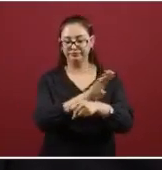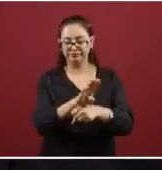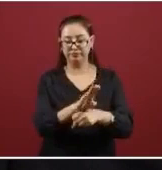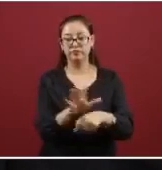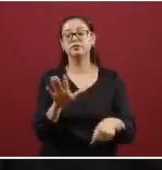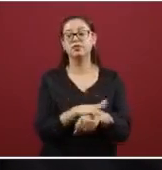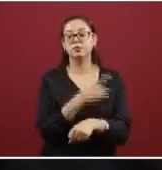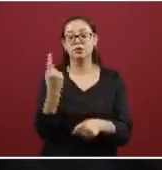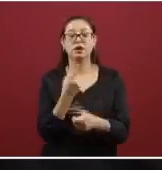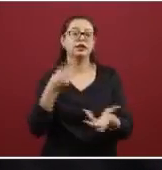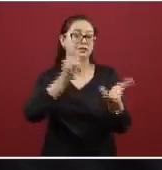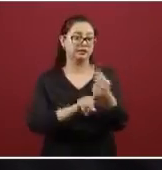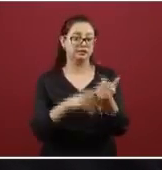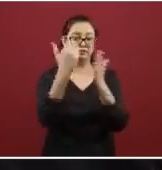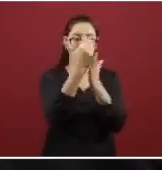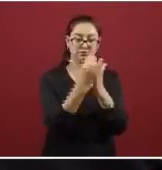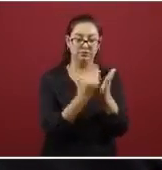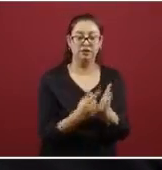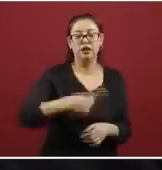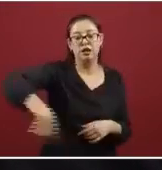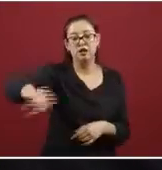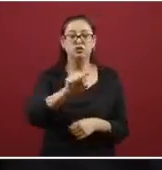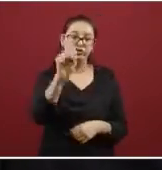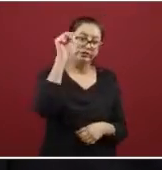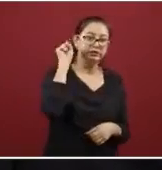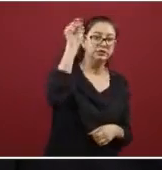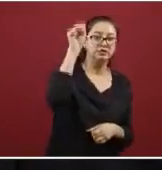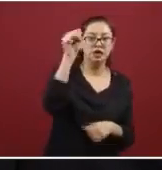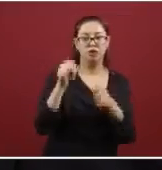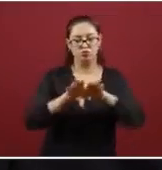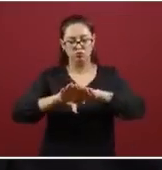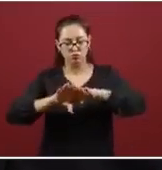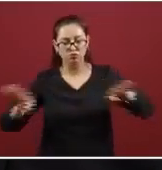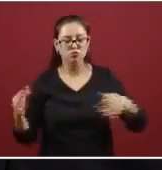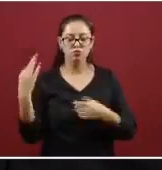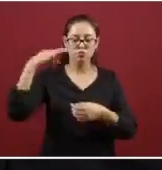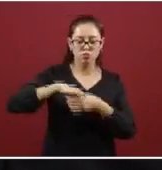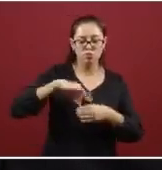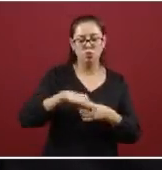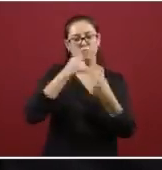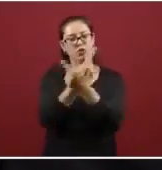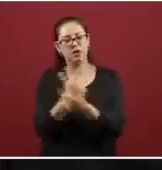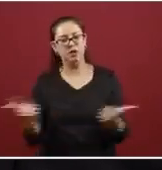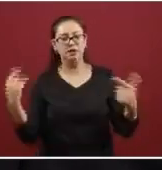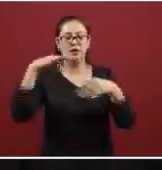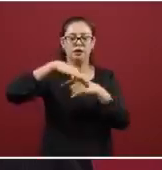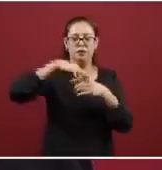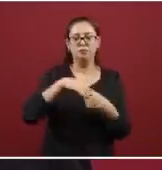establece la democracia sindical, el voto libre, el voto